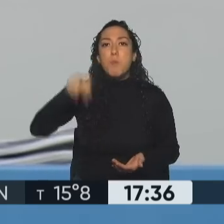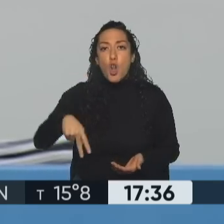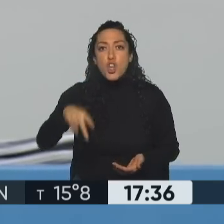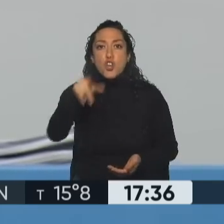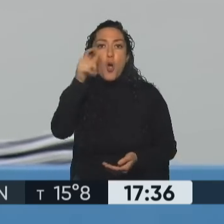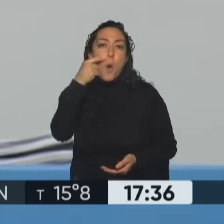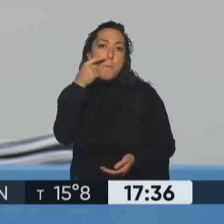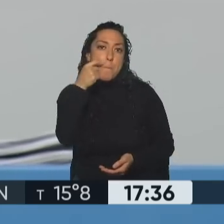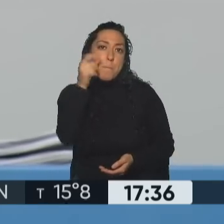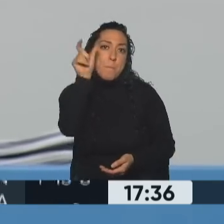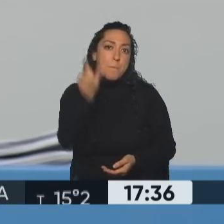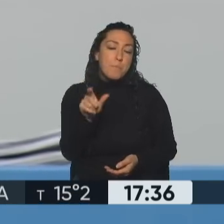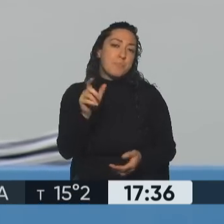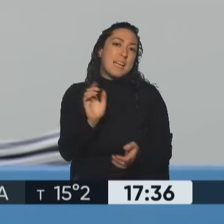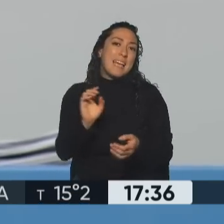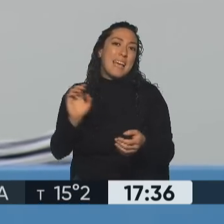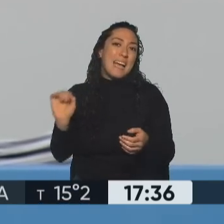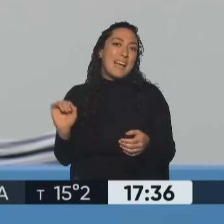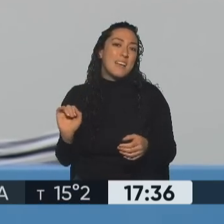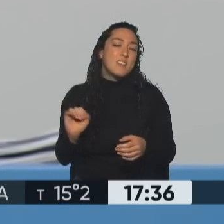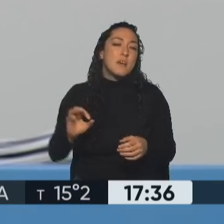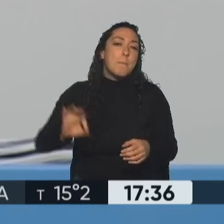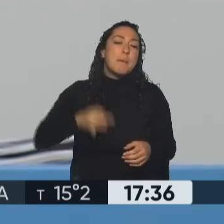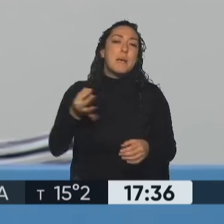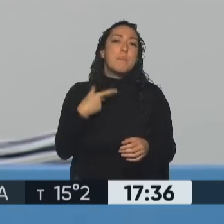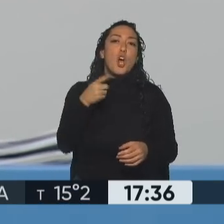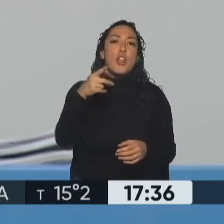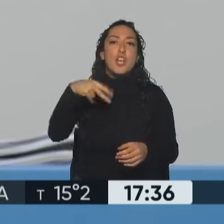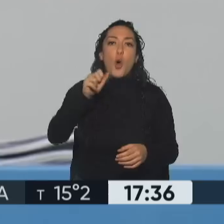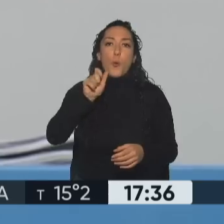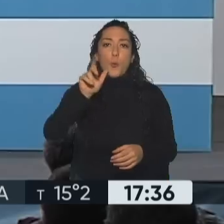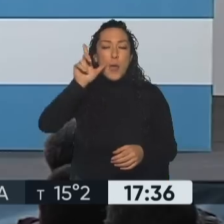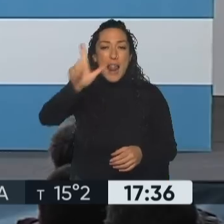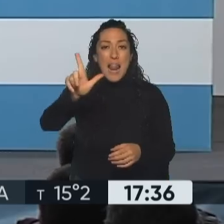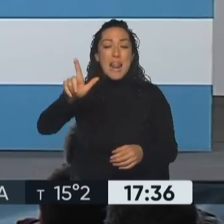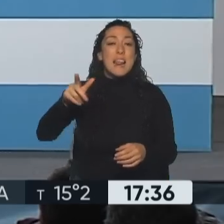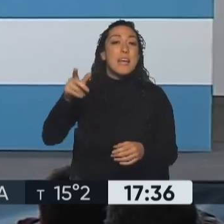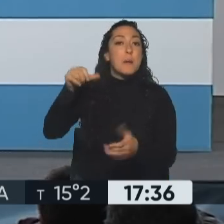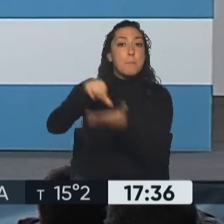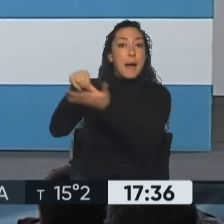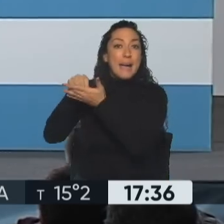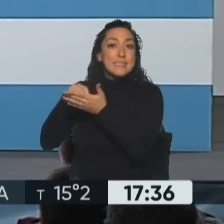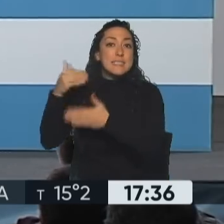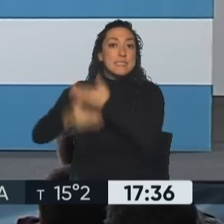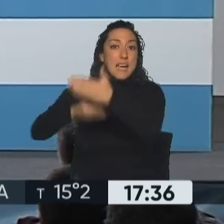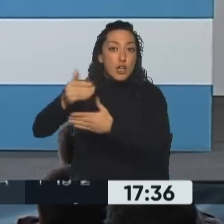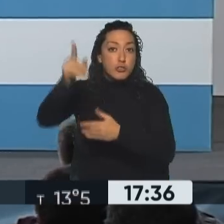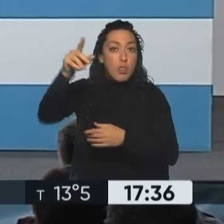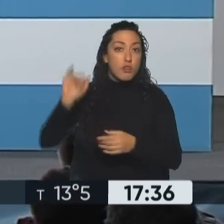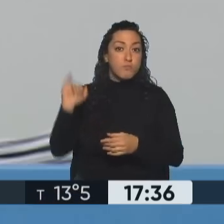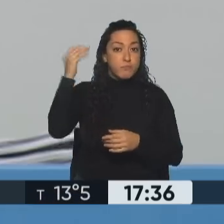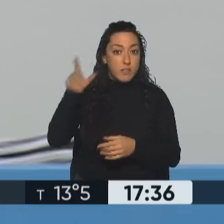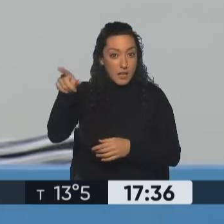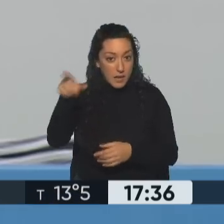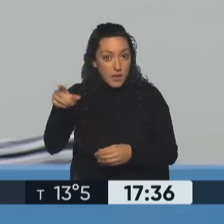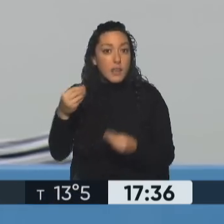aquel famoso premio Nobel, analista de los países emergentes y desarrollados y del término PIB,